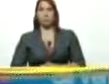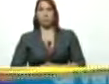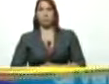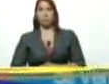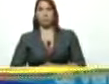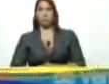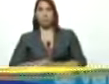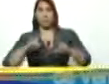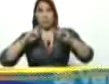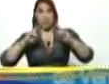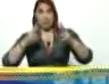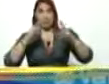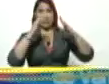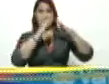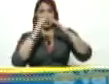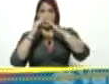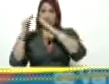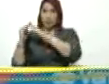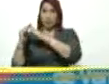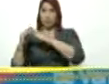El módulo de vivienda,